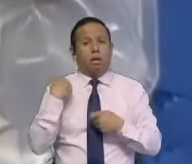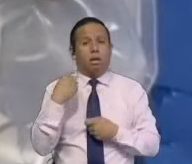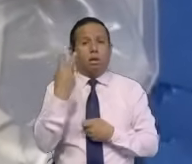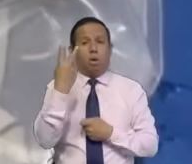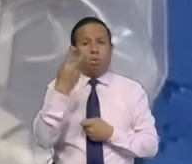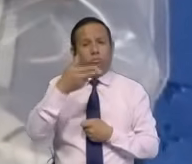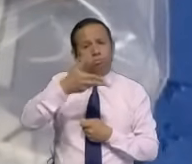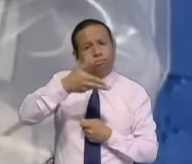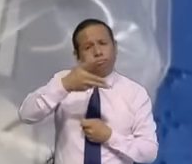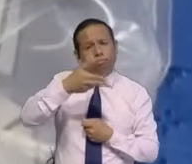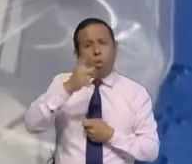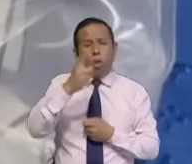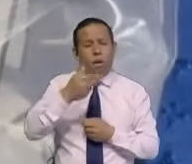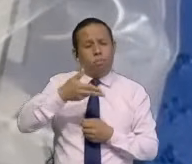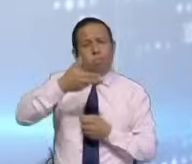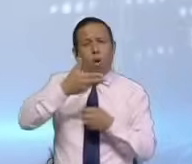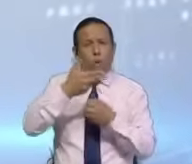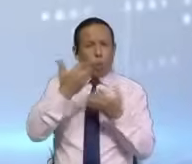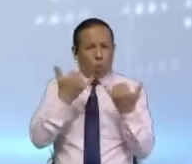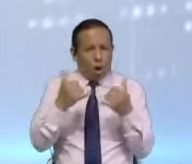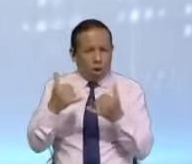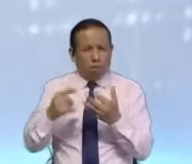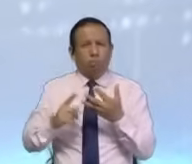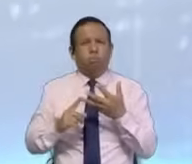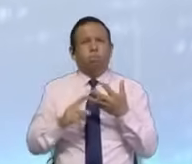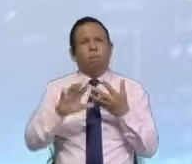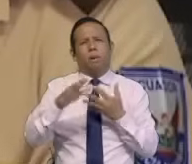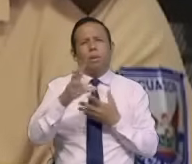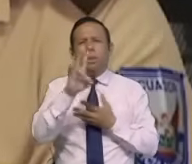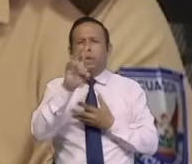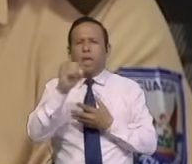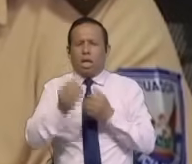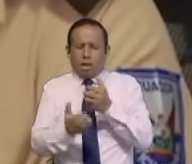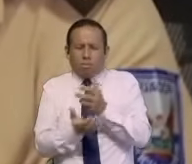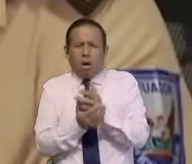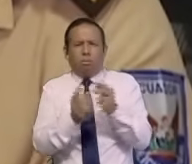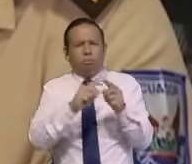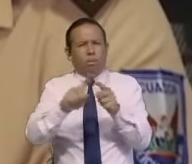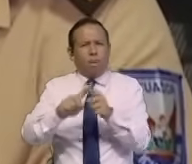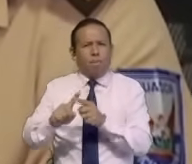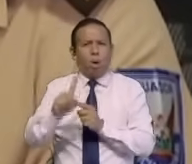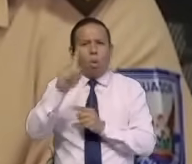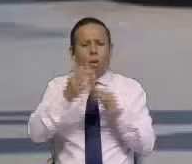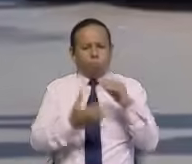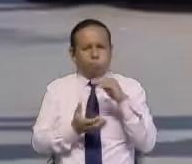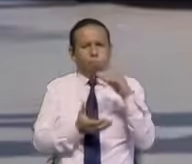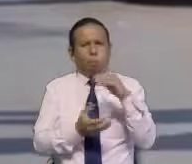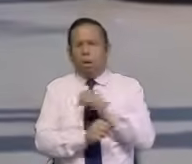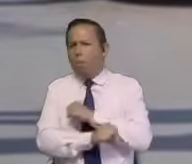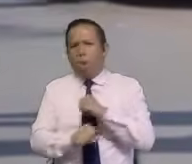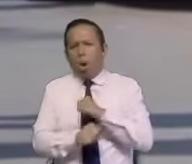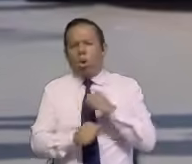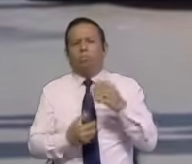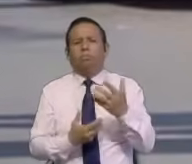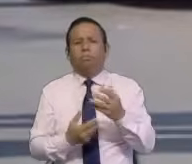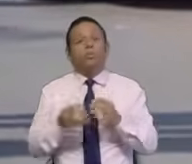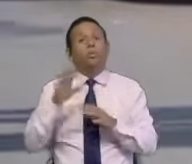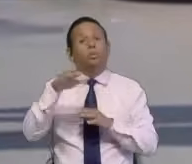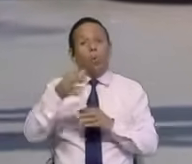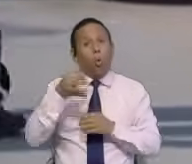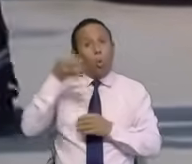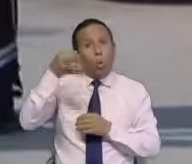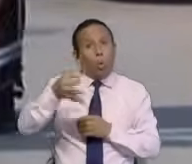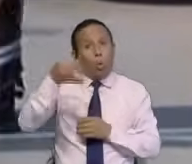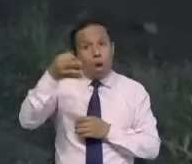pistola de fogueo, alrededor de 70 cartuchos de diferentes calibres, un taco de dinamita. Solo en Durán, donde